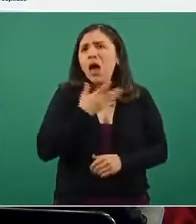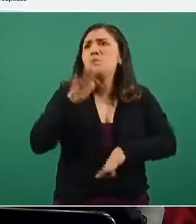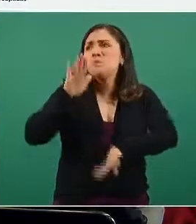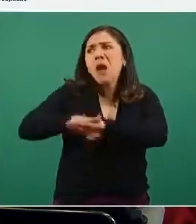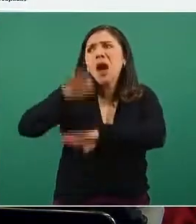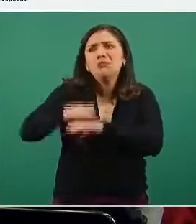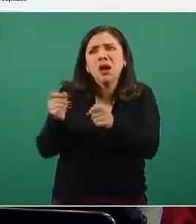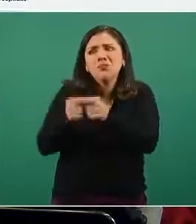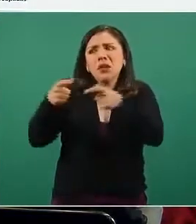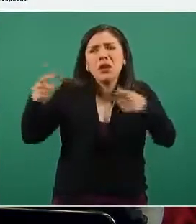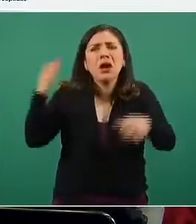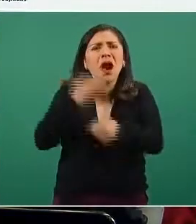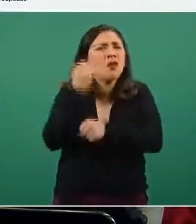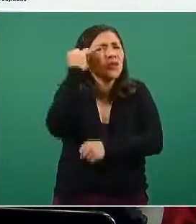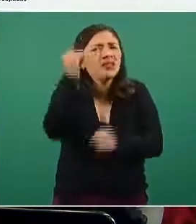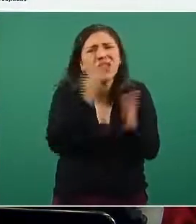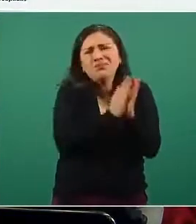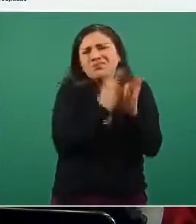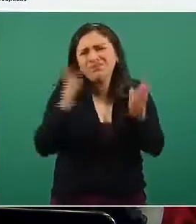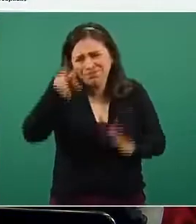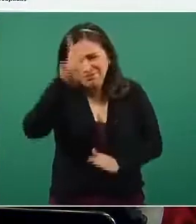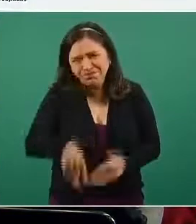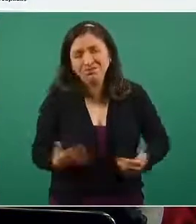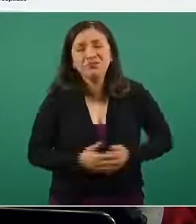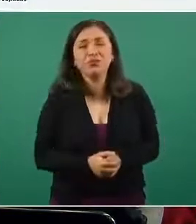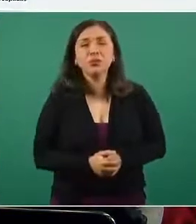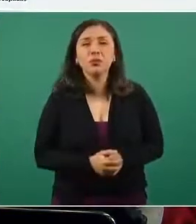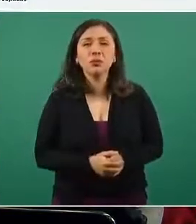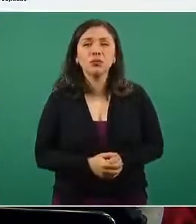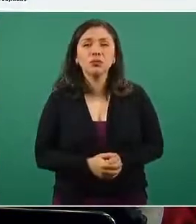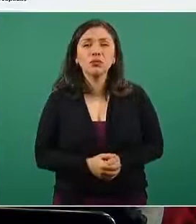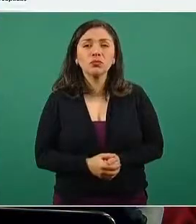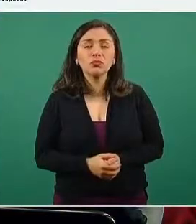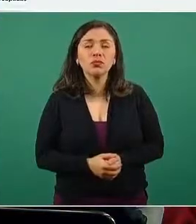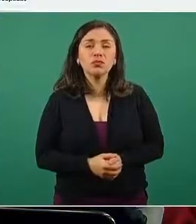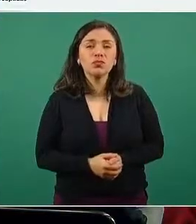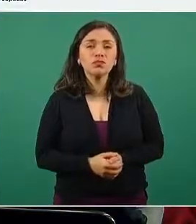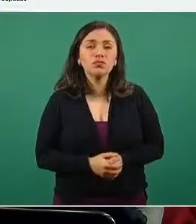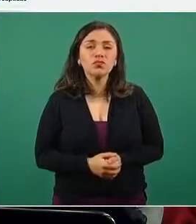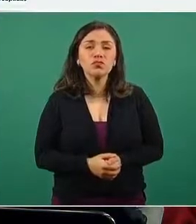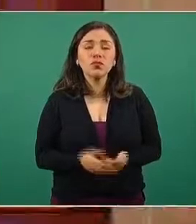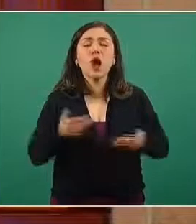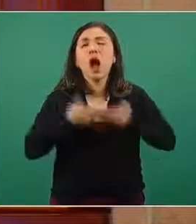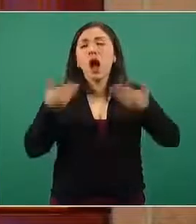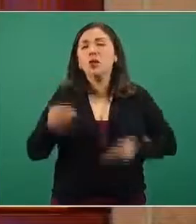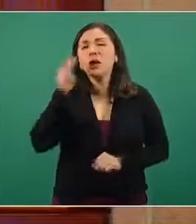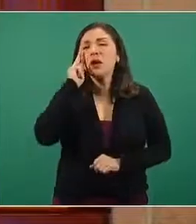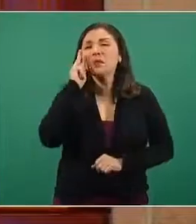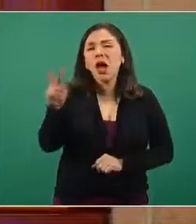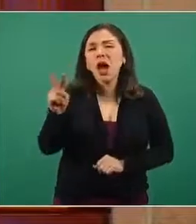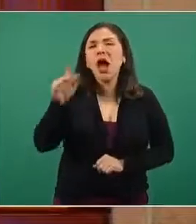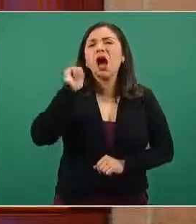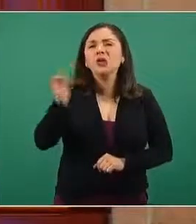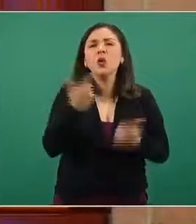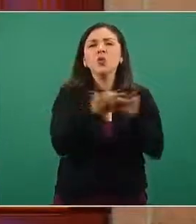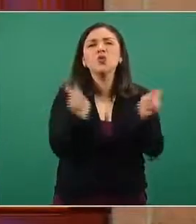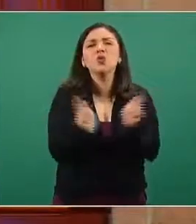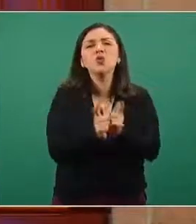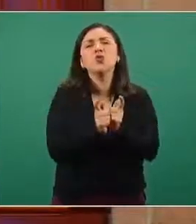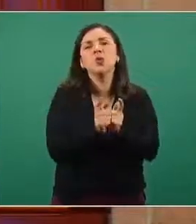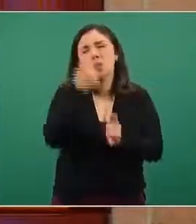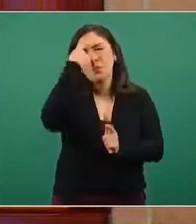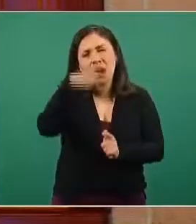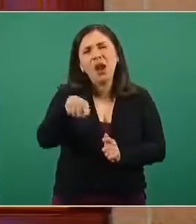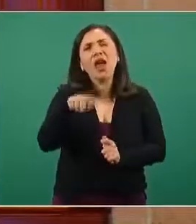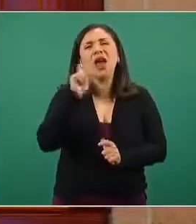estas fechas. Bien, pasemos ahora a la actualización del grupo de información